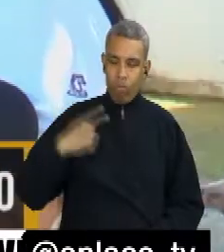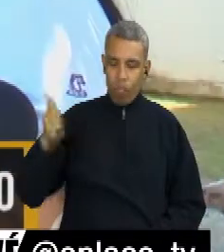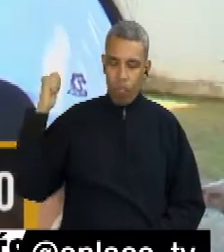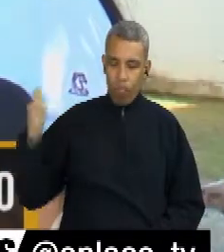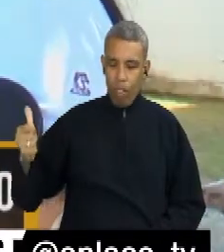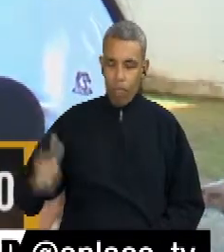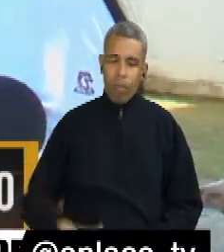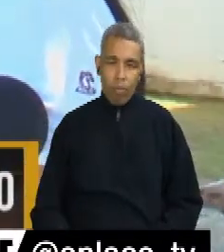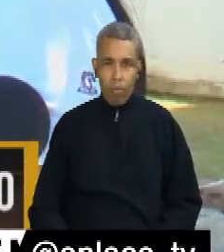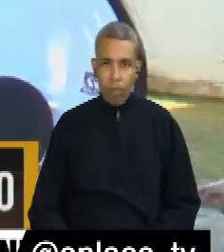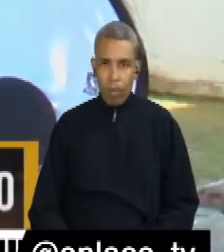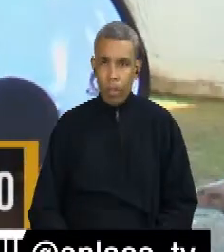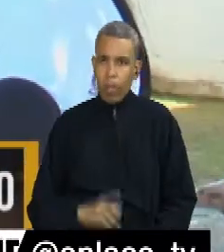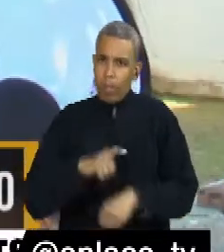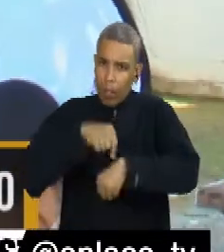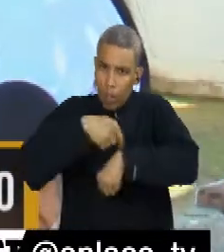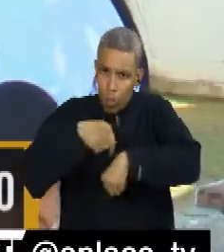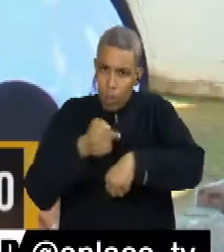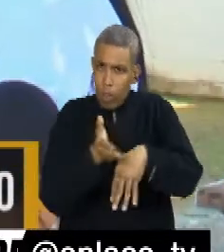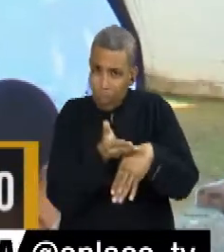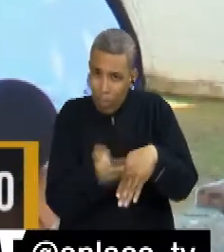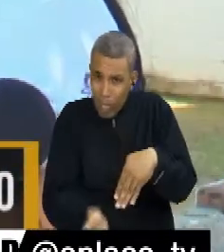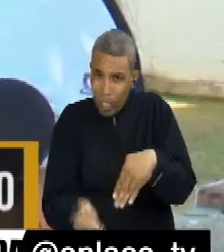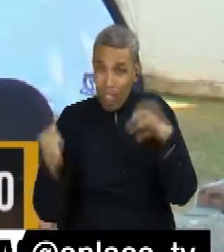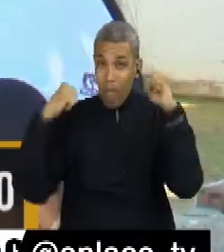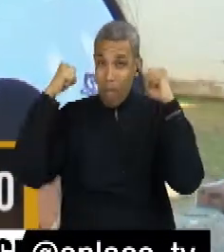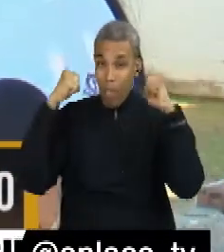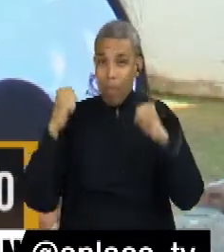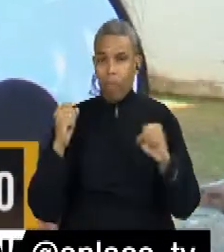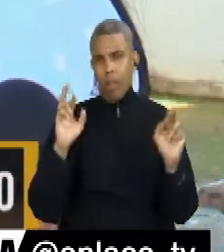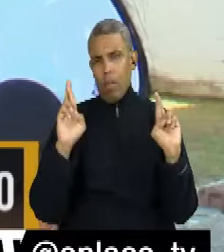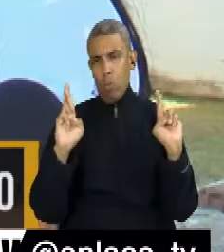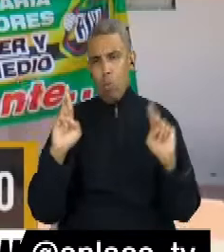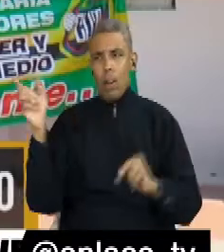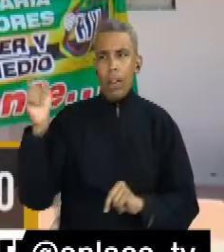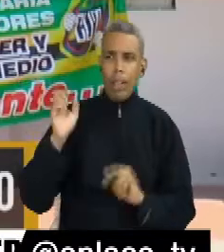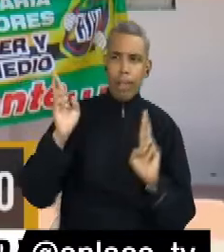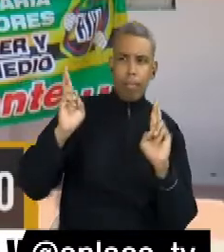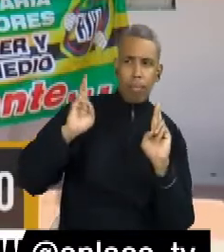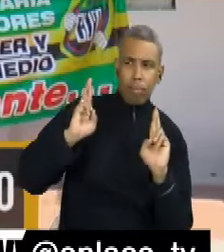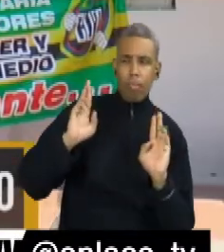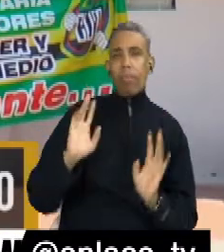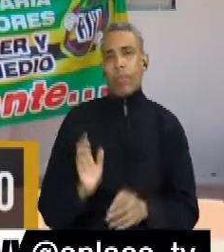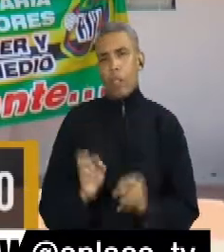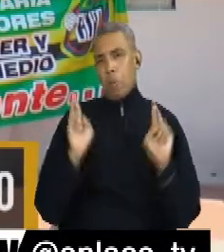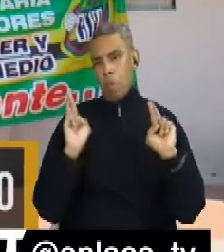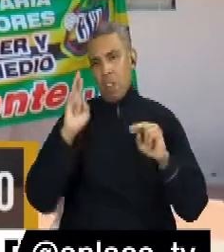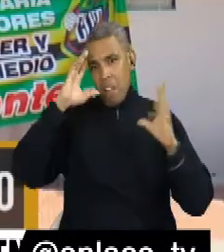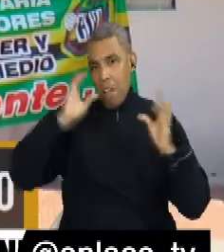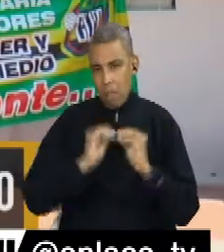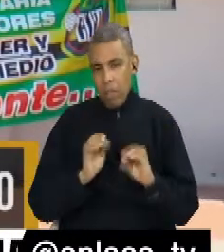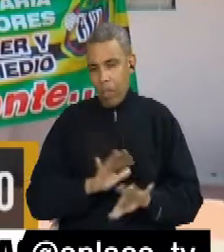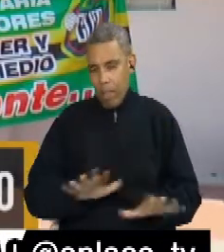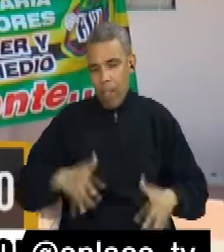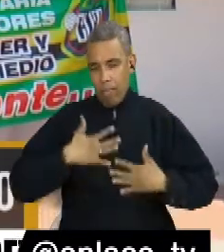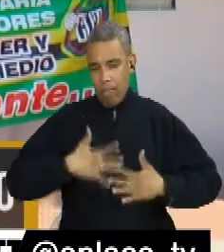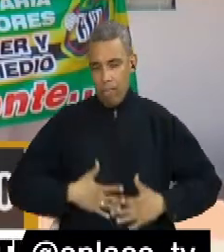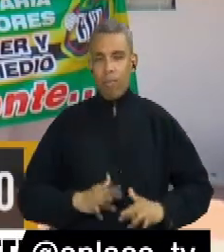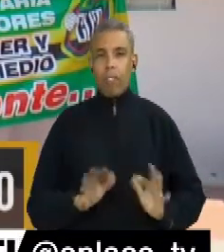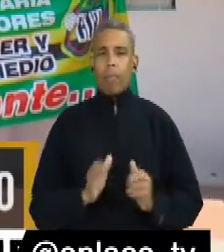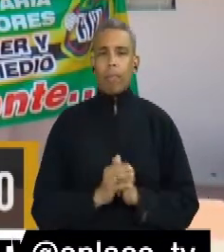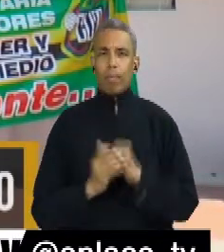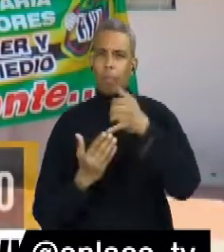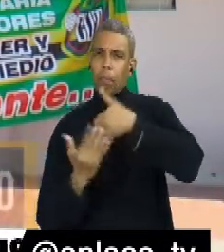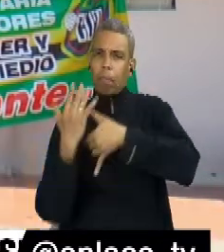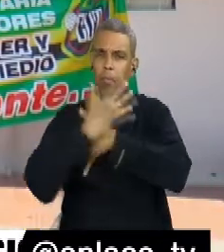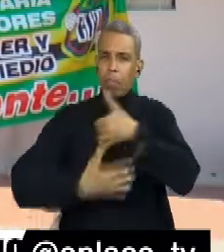En las próximas horas los manifestantes esperan tener una respuesta a sus peticiones. A nivel nacional, este paro de los empleados del Ministerio del Trabajo